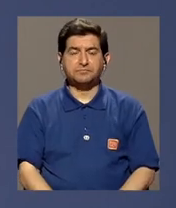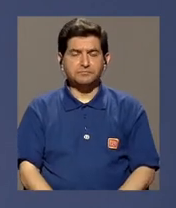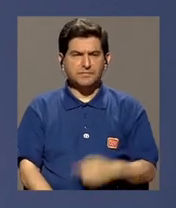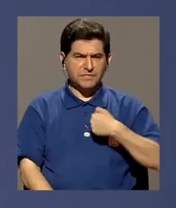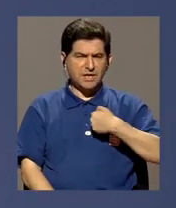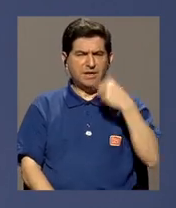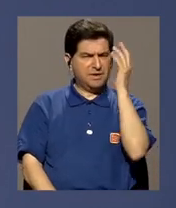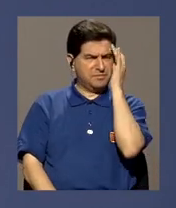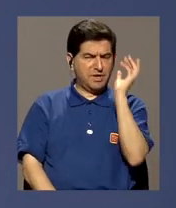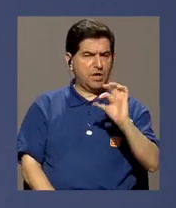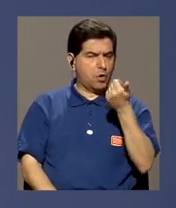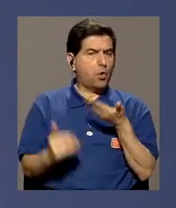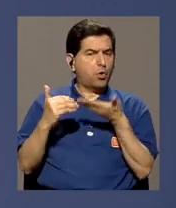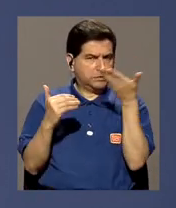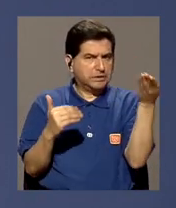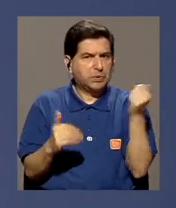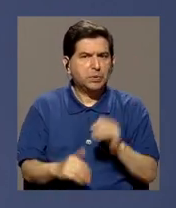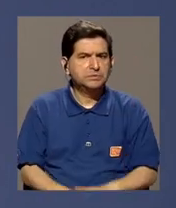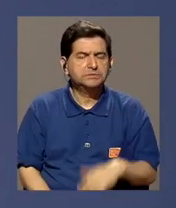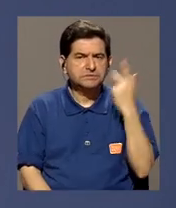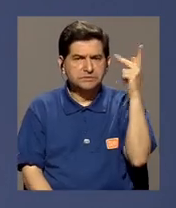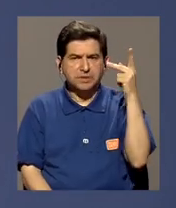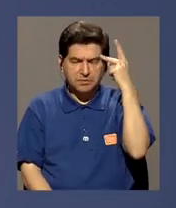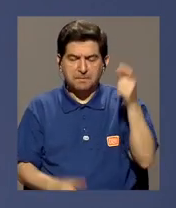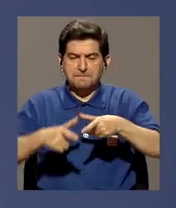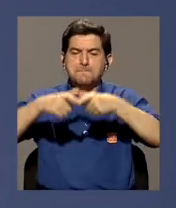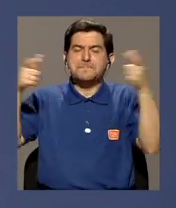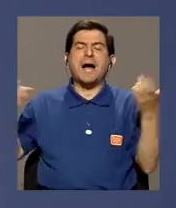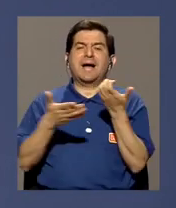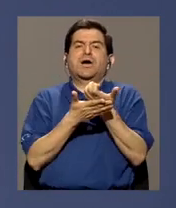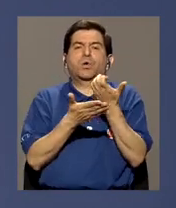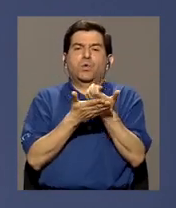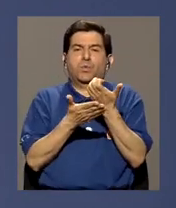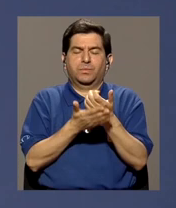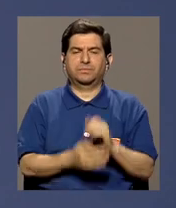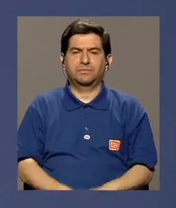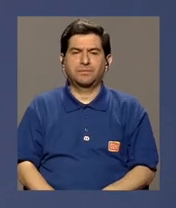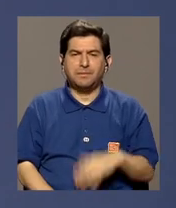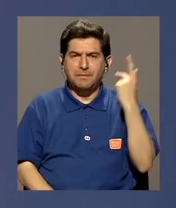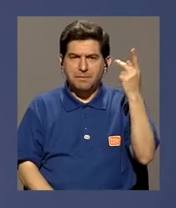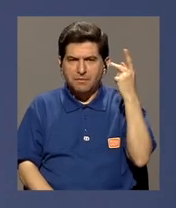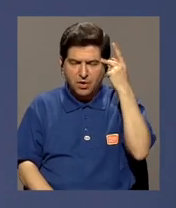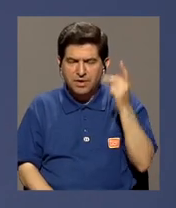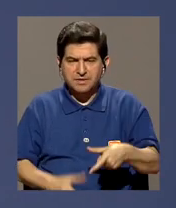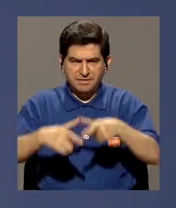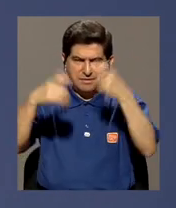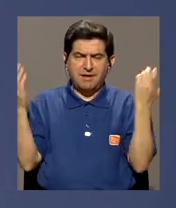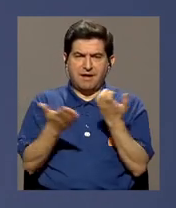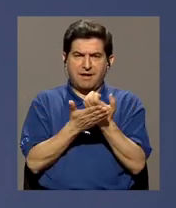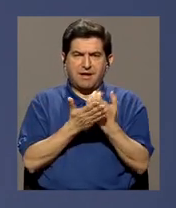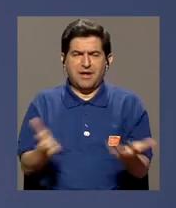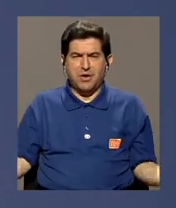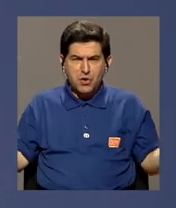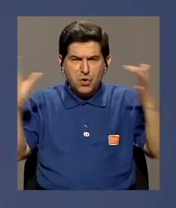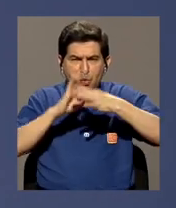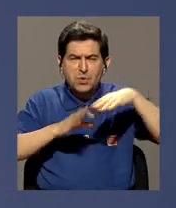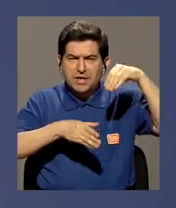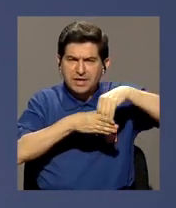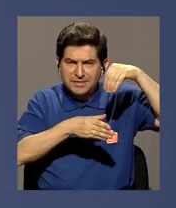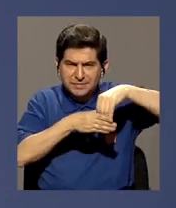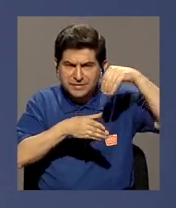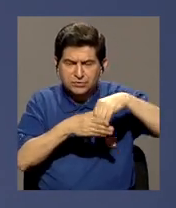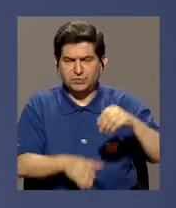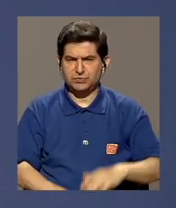ahora me preocupa otra cosa que tiene que ver con la política macroeconómica y es que esa política macroeconómica va íntimamente ligada a las